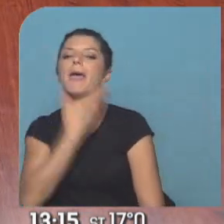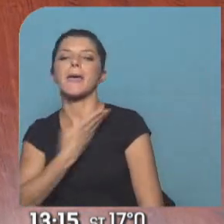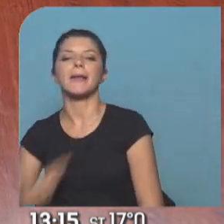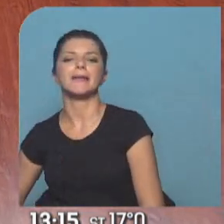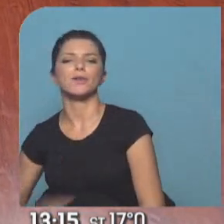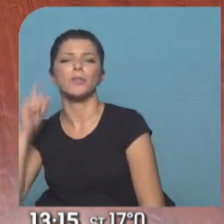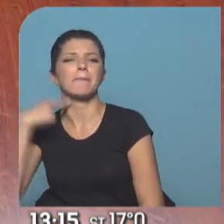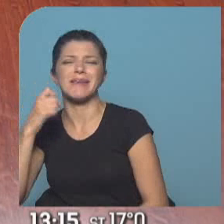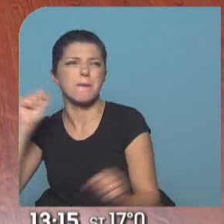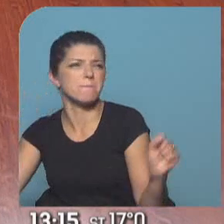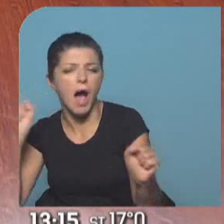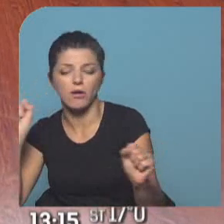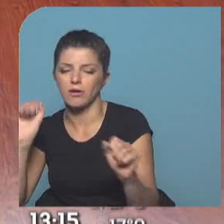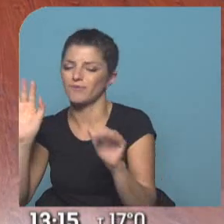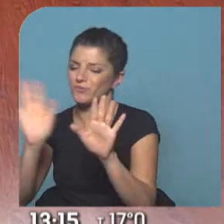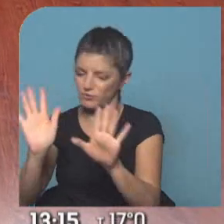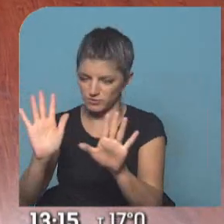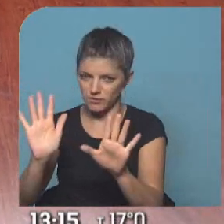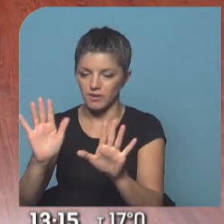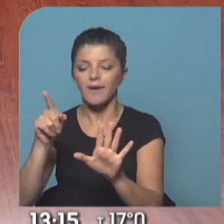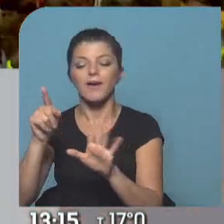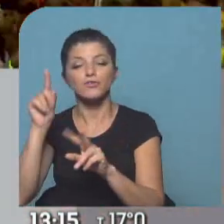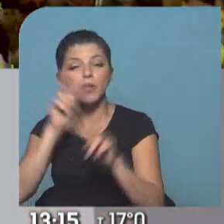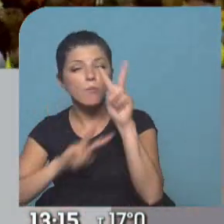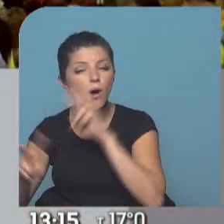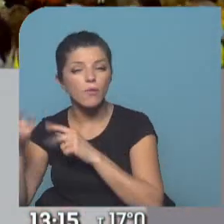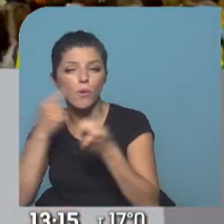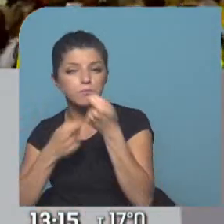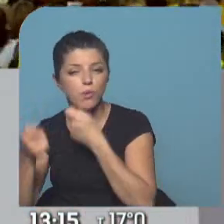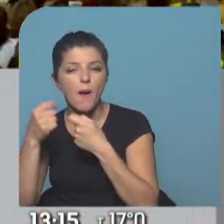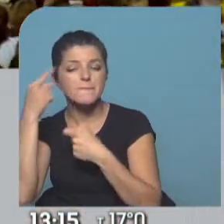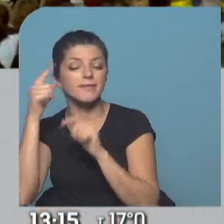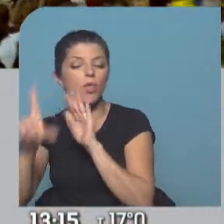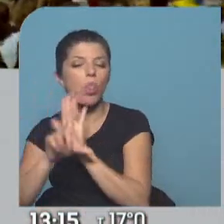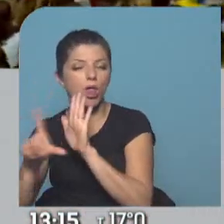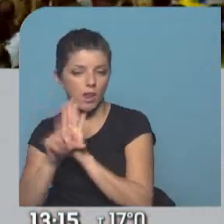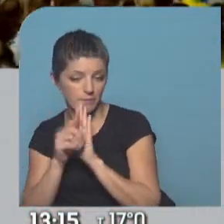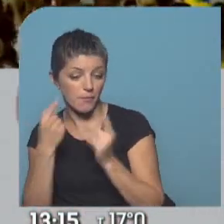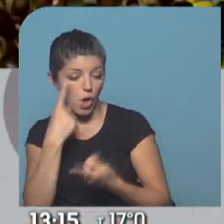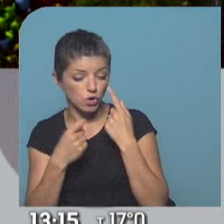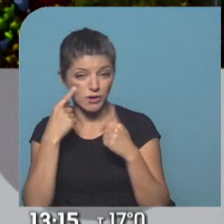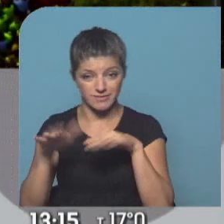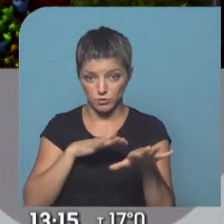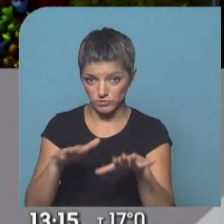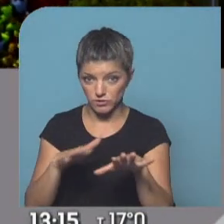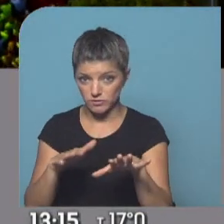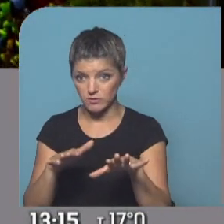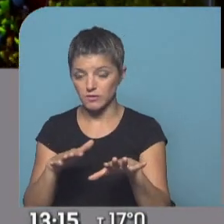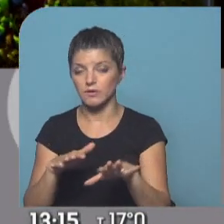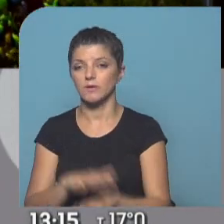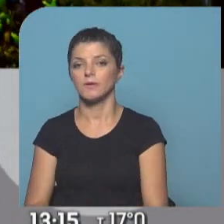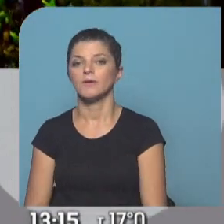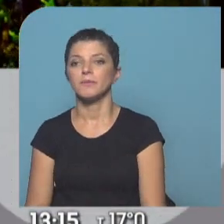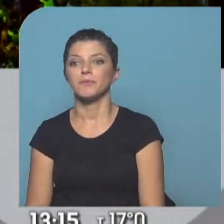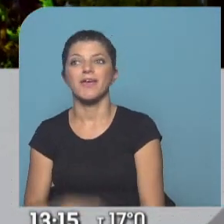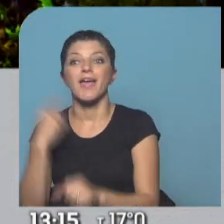malo. Yo creo que están jugando a un manejo legal de la situación, hacerlo policial, porque